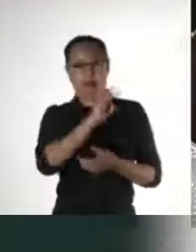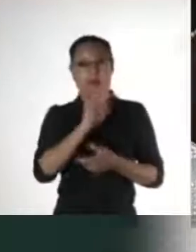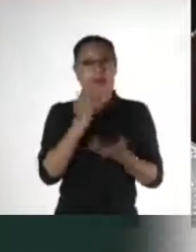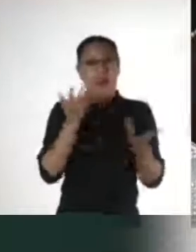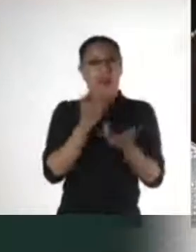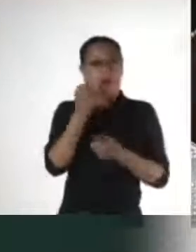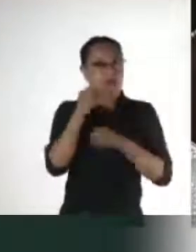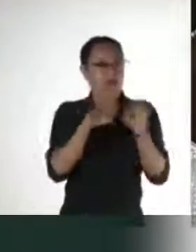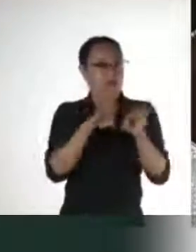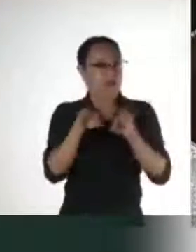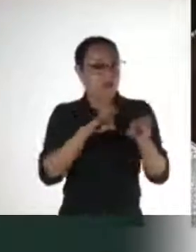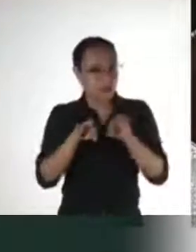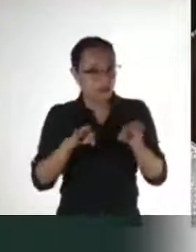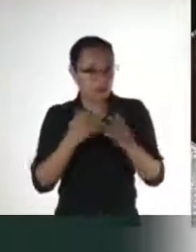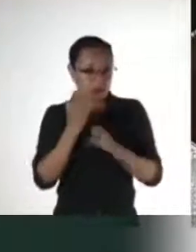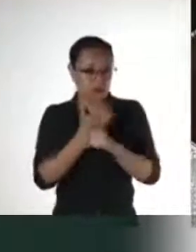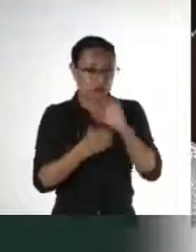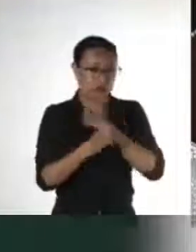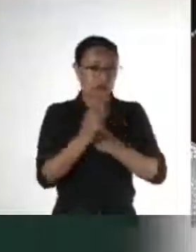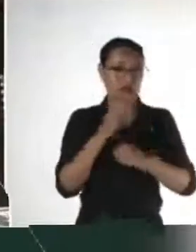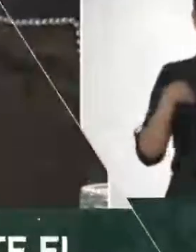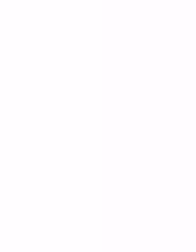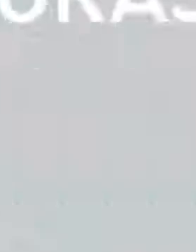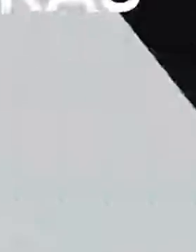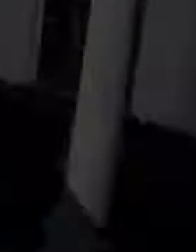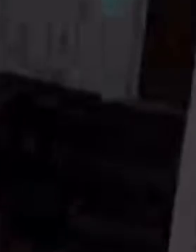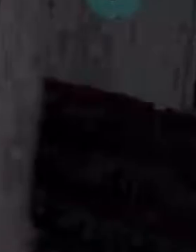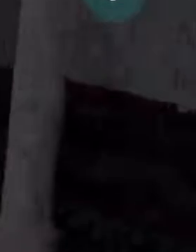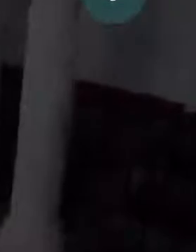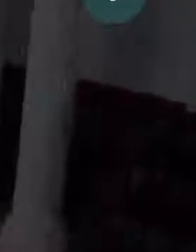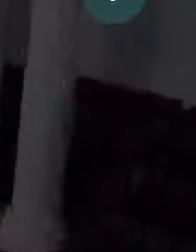Carlos Mirón y José Octavio Rivero Villaseñor.